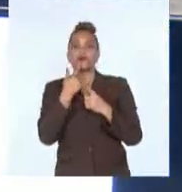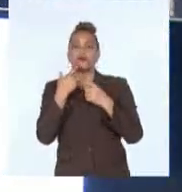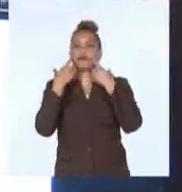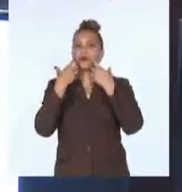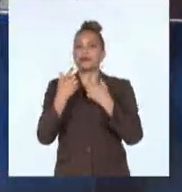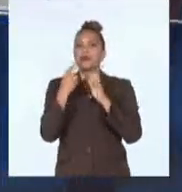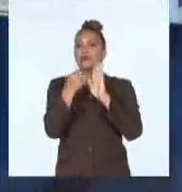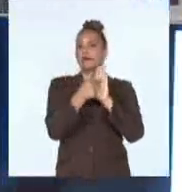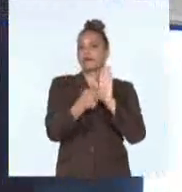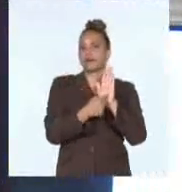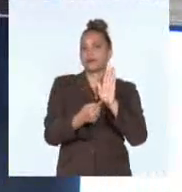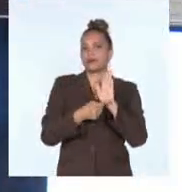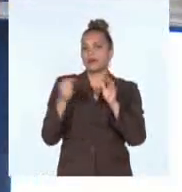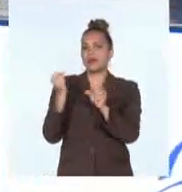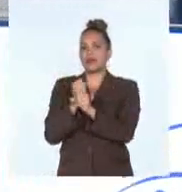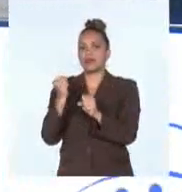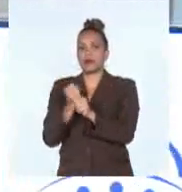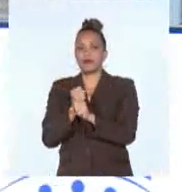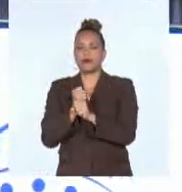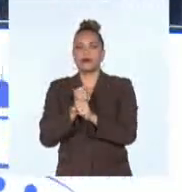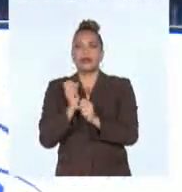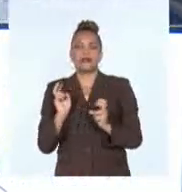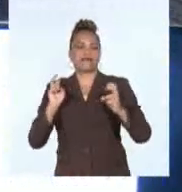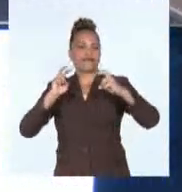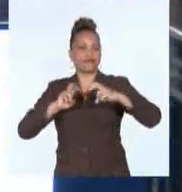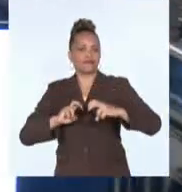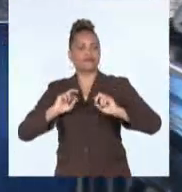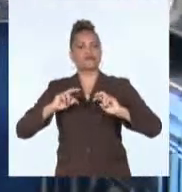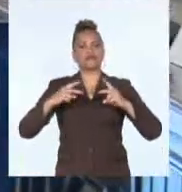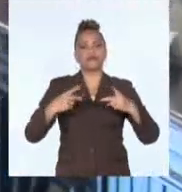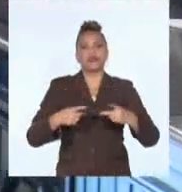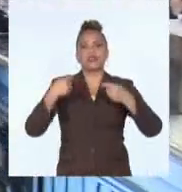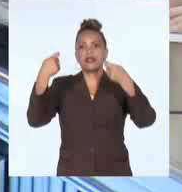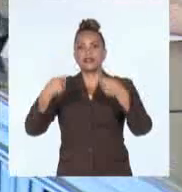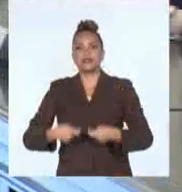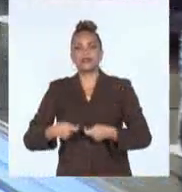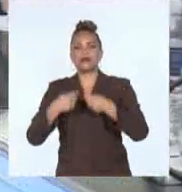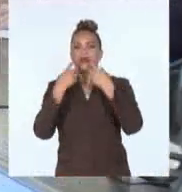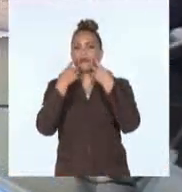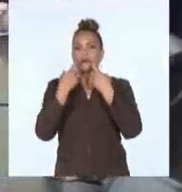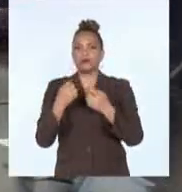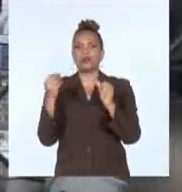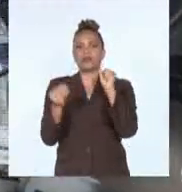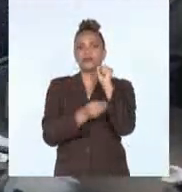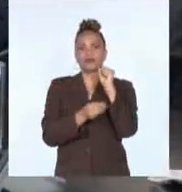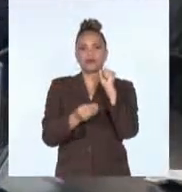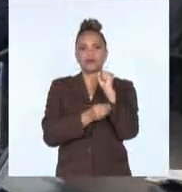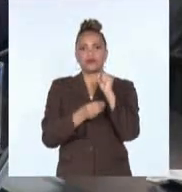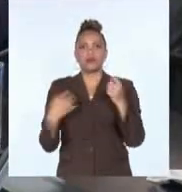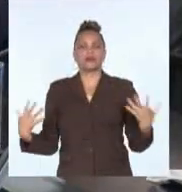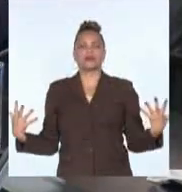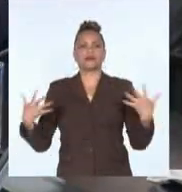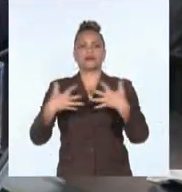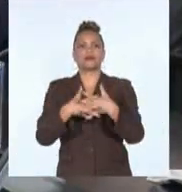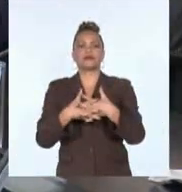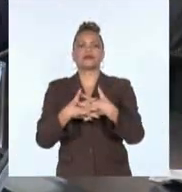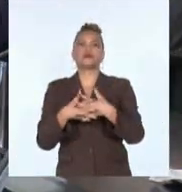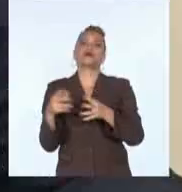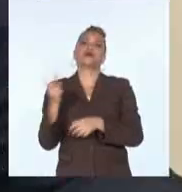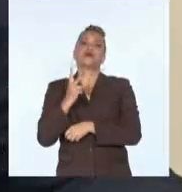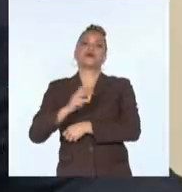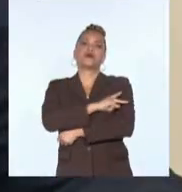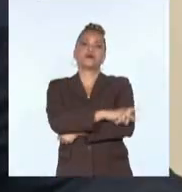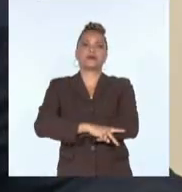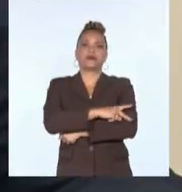trabajo. En el encuentro se ratificó la decisión de fortalecer los vínculos que unen a Cuba y